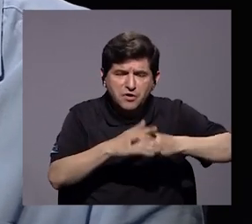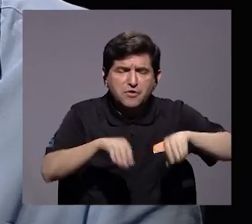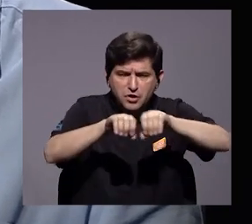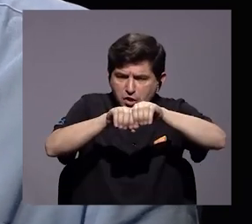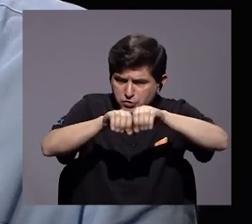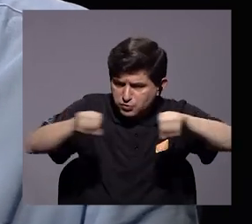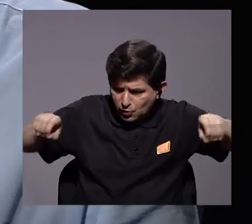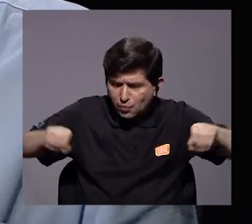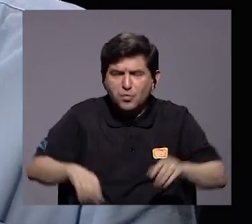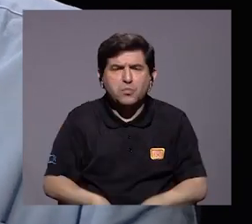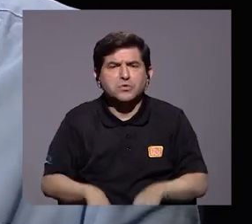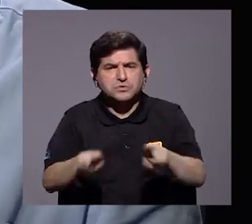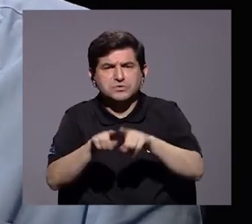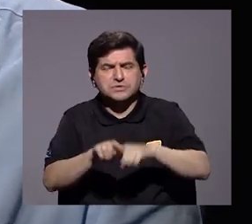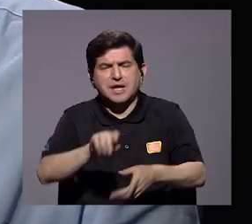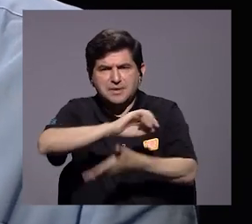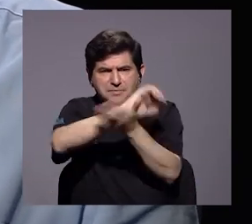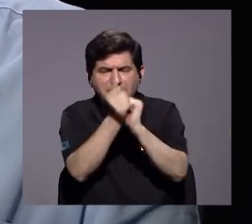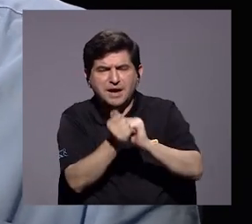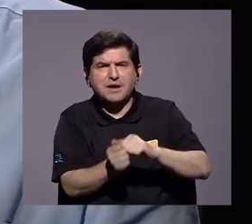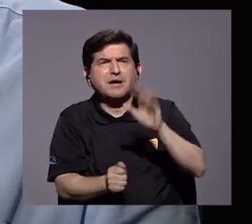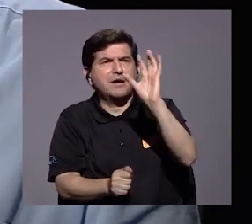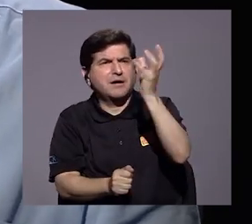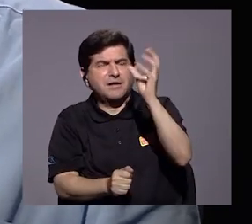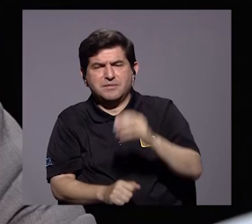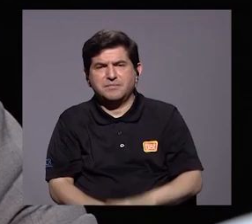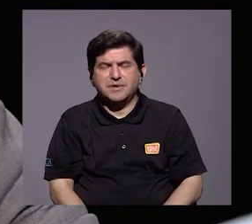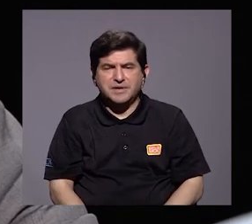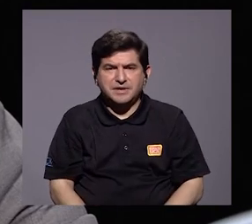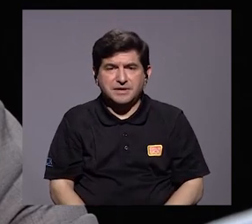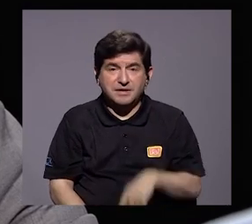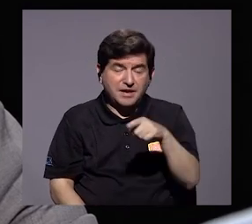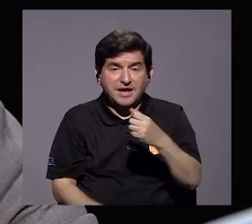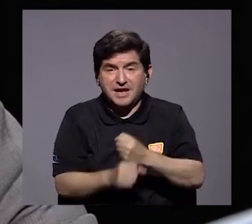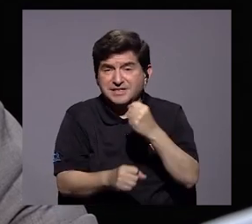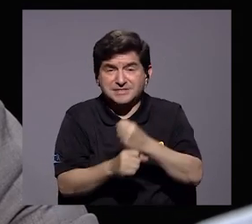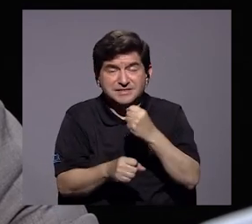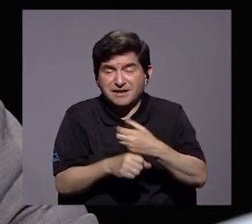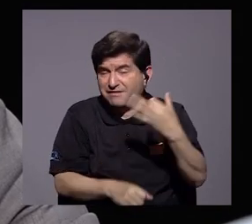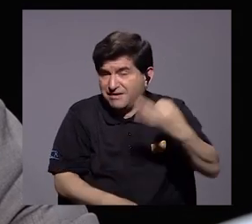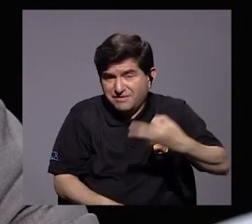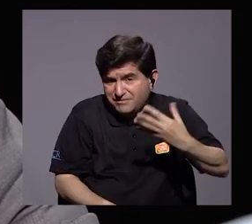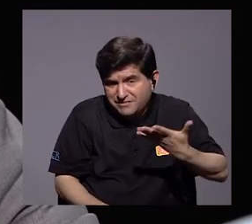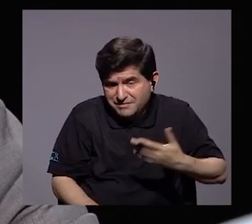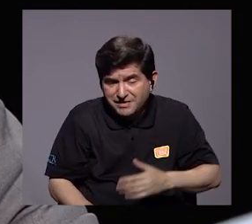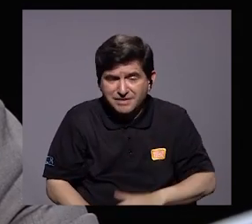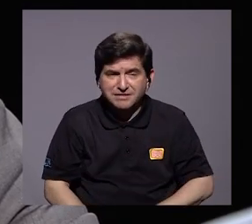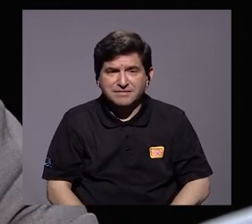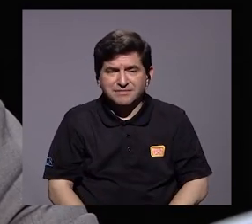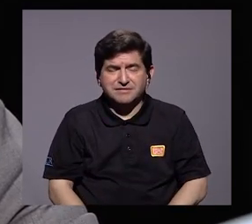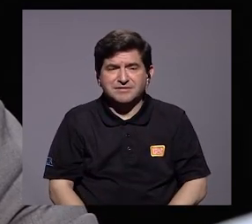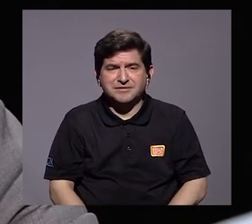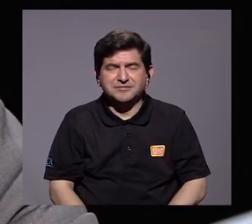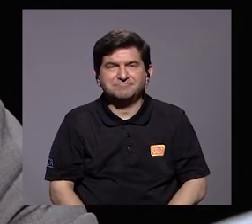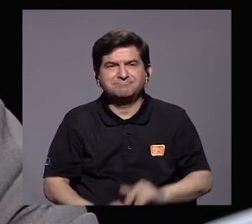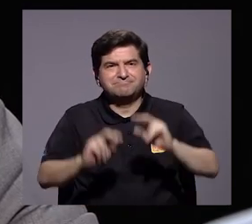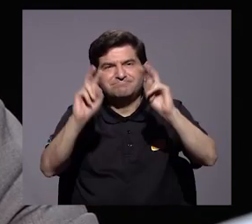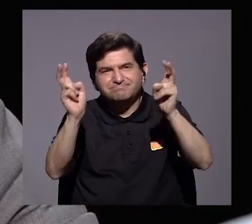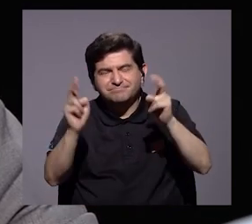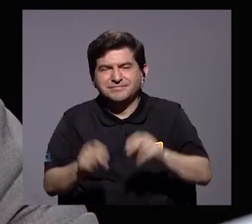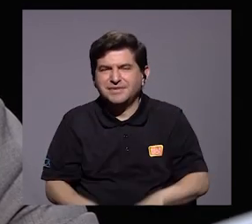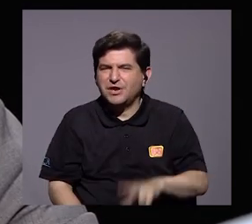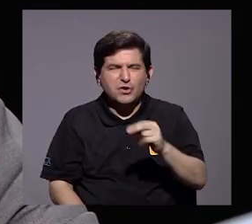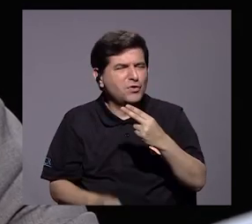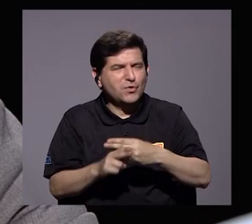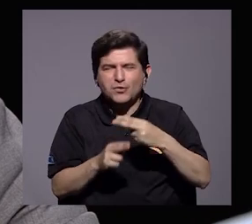prepararle cambiarle un bombillo los diversos camarones y bueno los camarones deberíamos